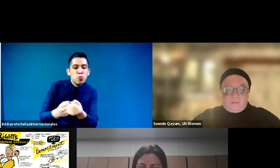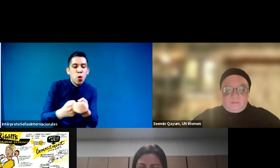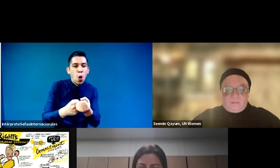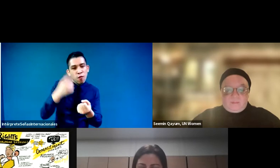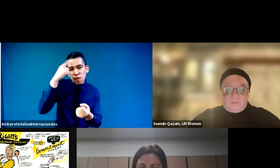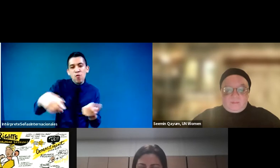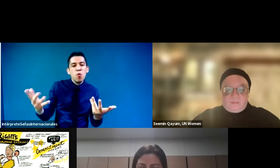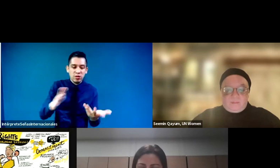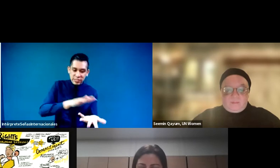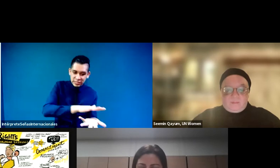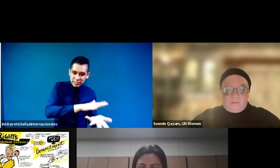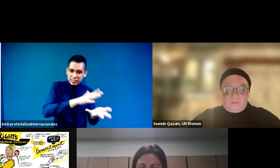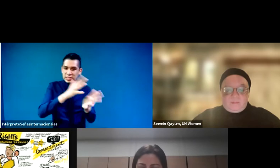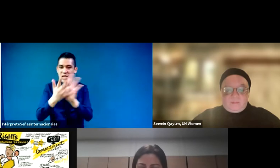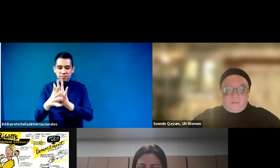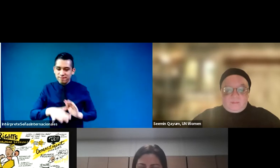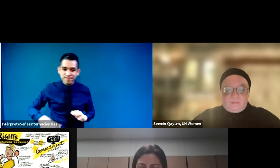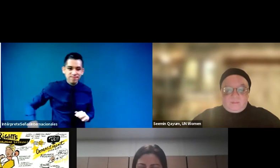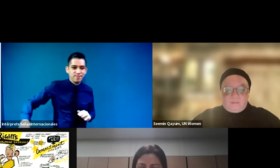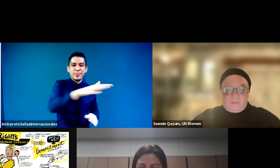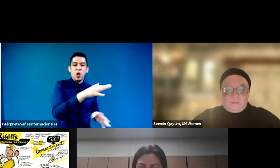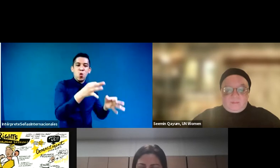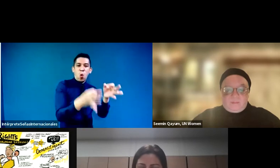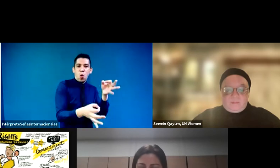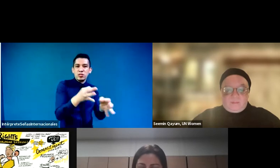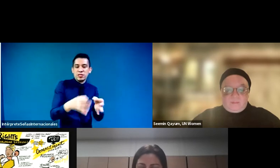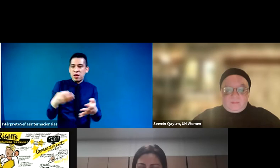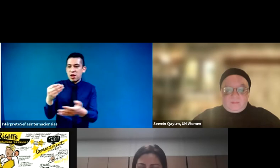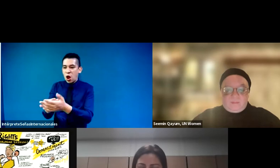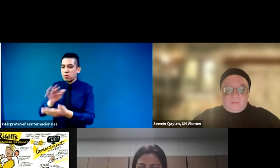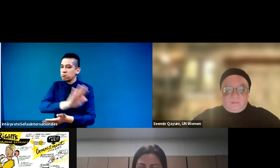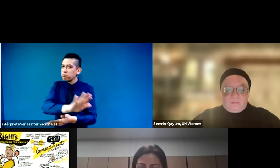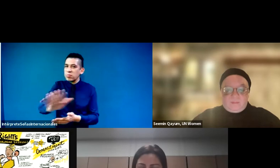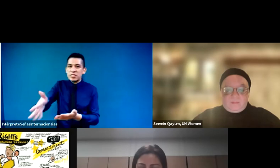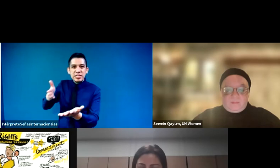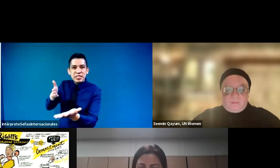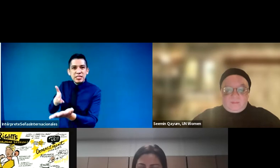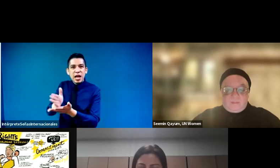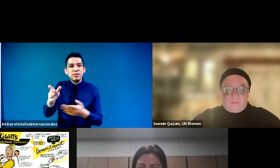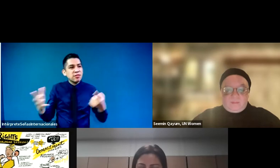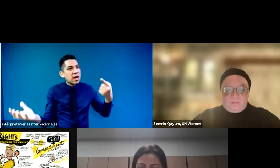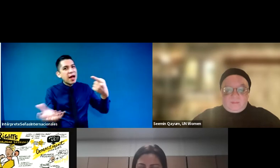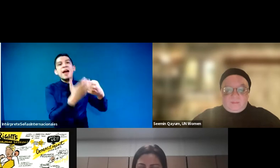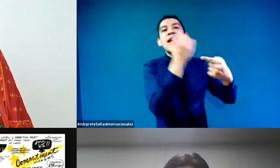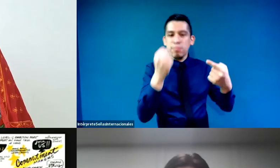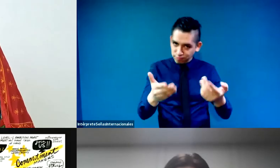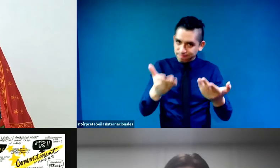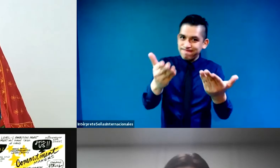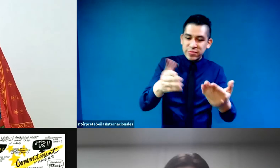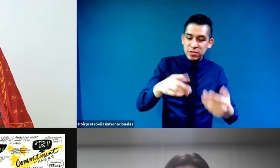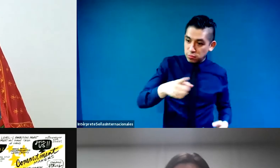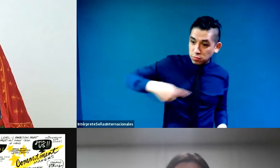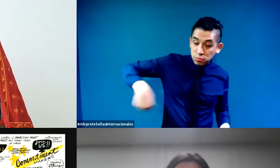económica de los derechos de las mujeres y las niñas. El reto que dejo hoy con ustedes y conmigo es que no